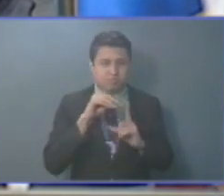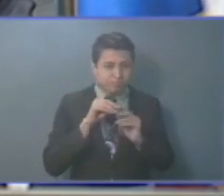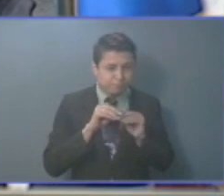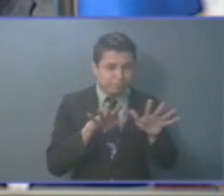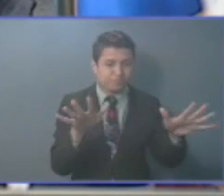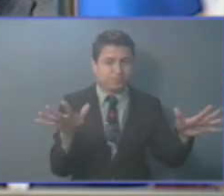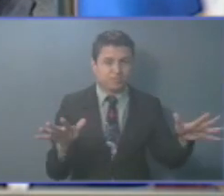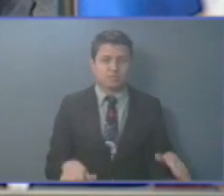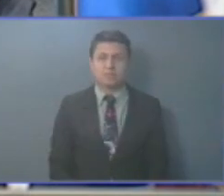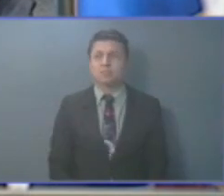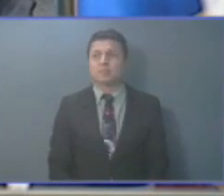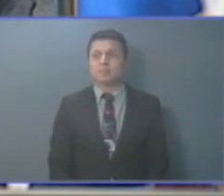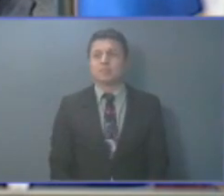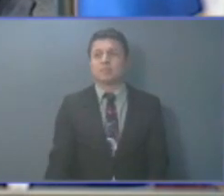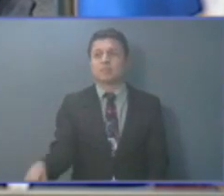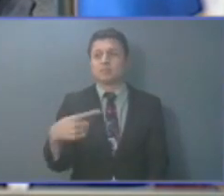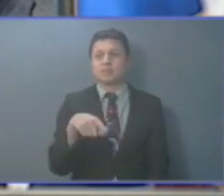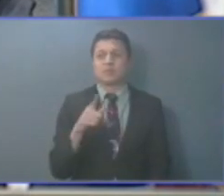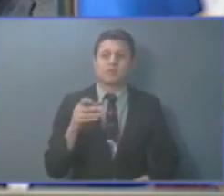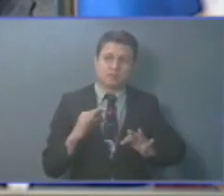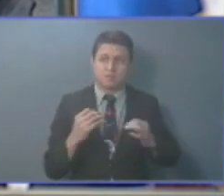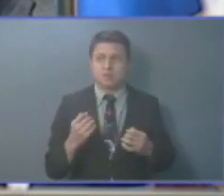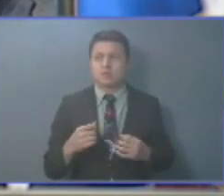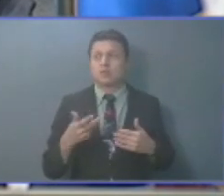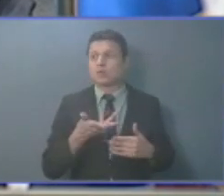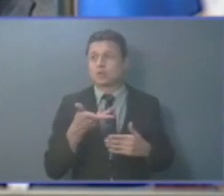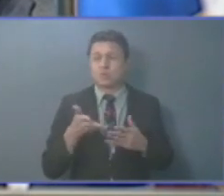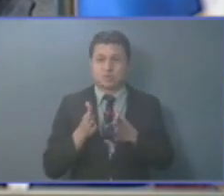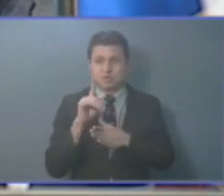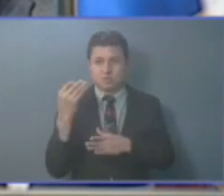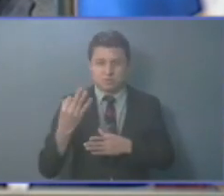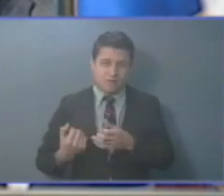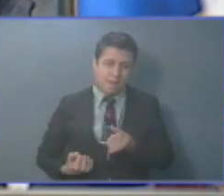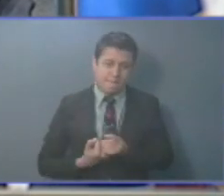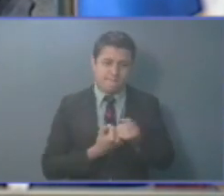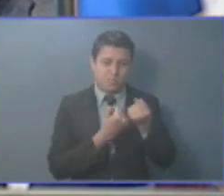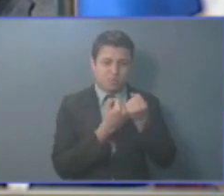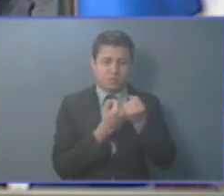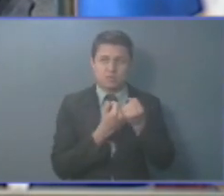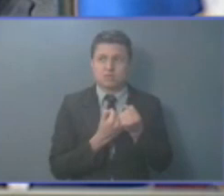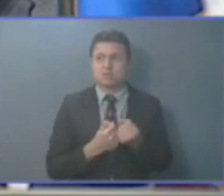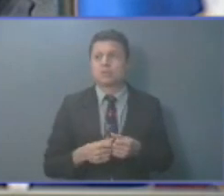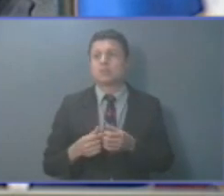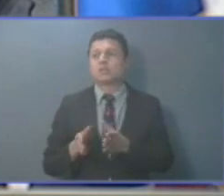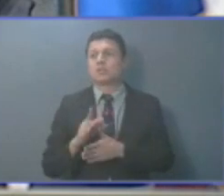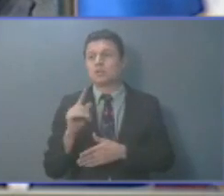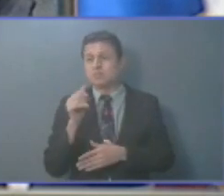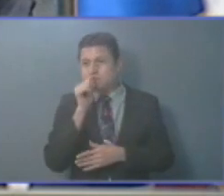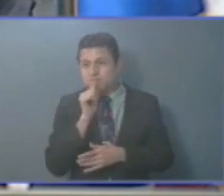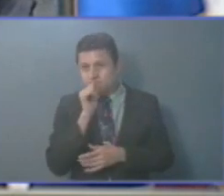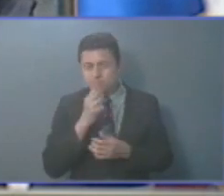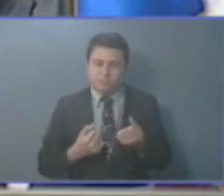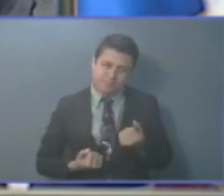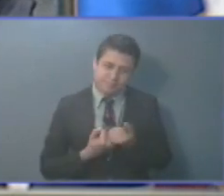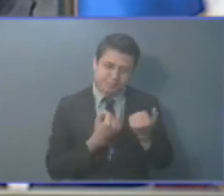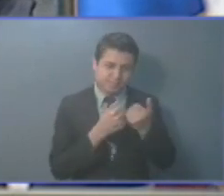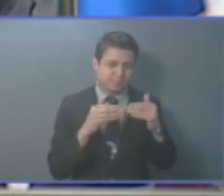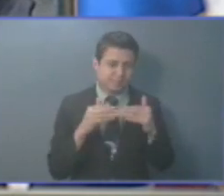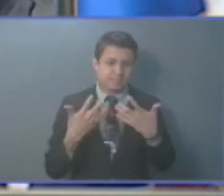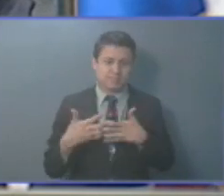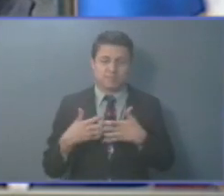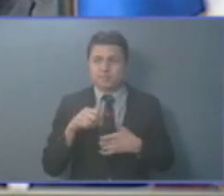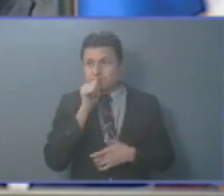zoonosis, para lo cual deberán prestarle colaboración a todas aquellas instituciones públicas o privadas en lo que sea de su competencia. Este artículo